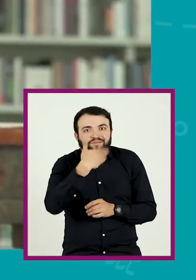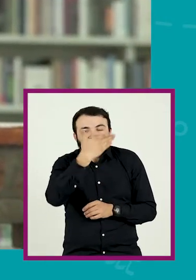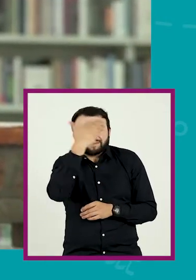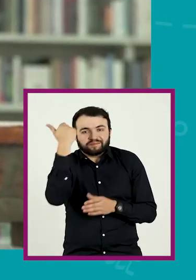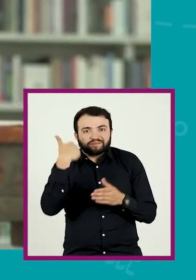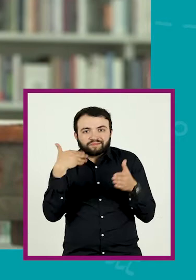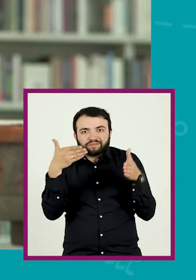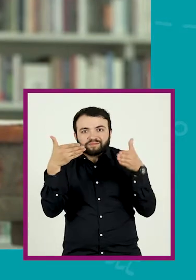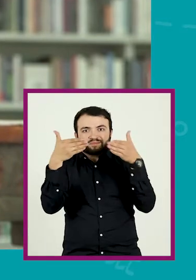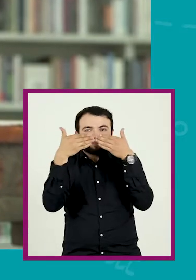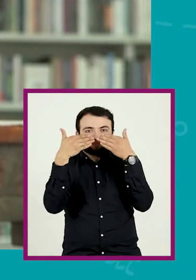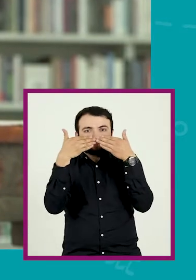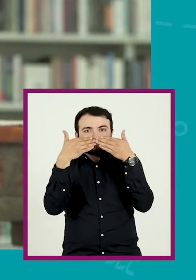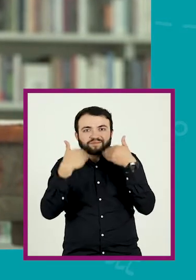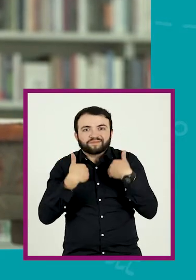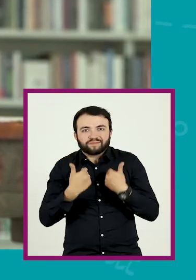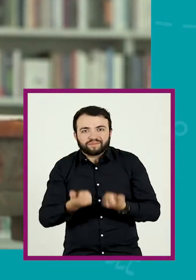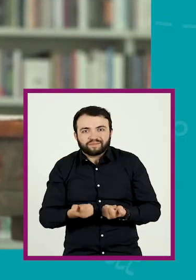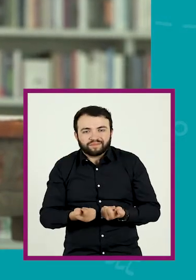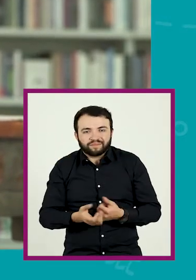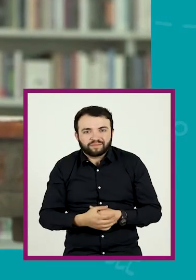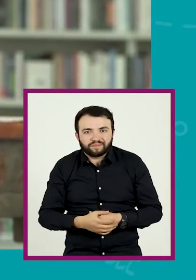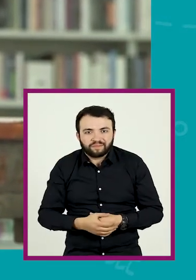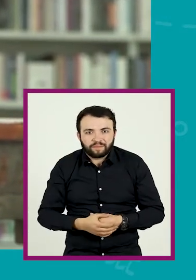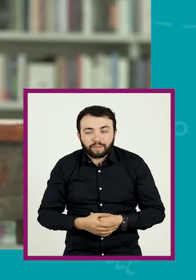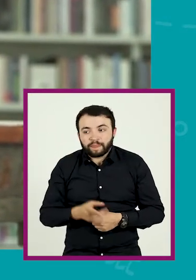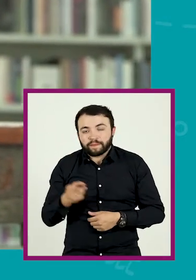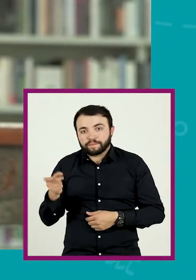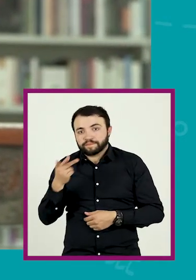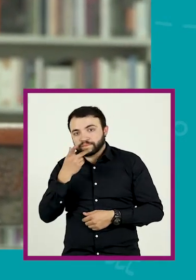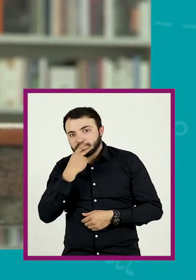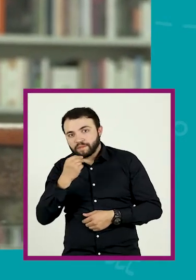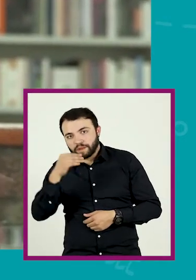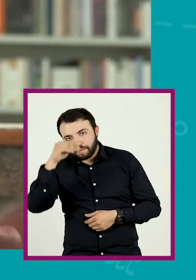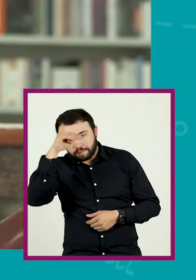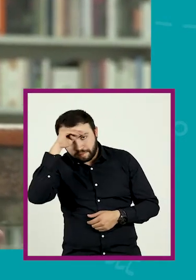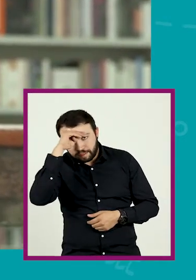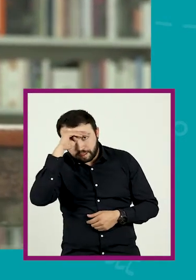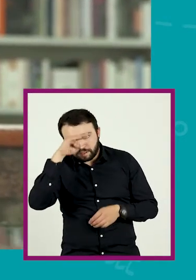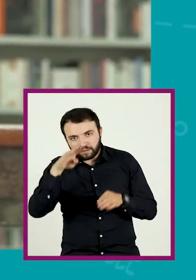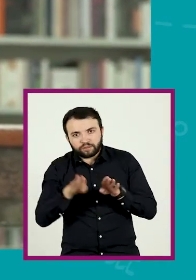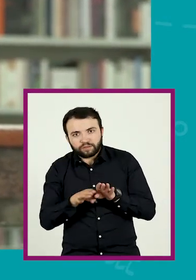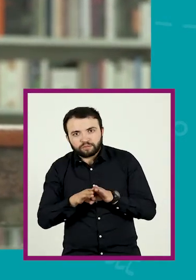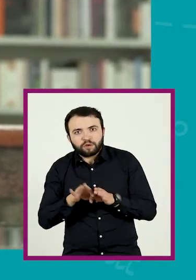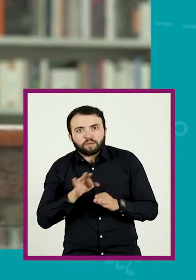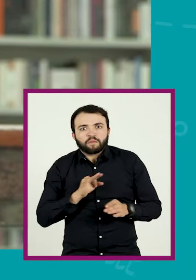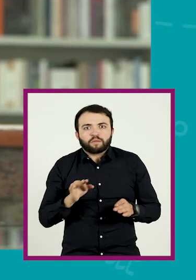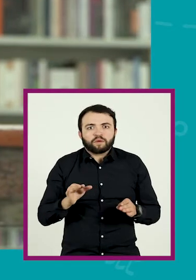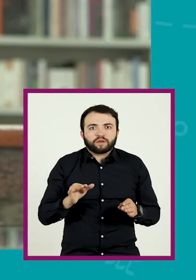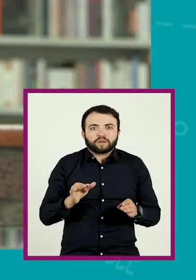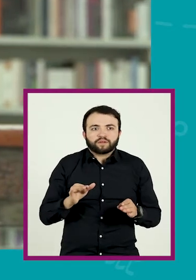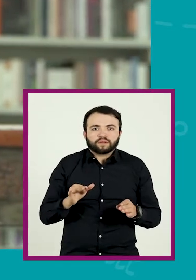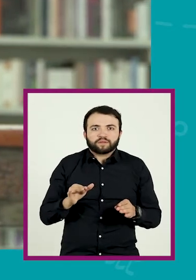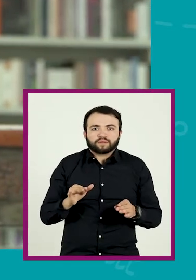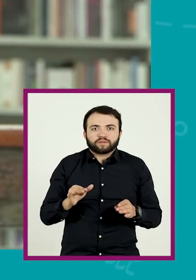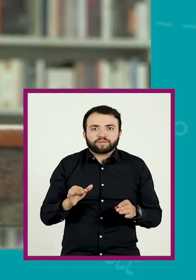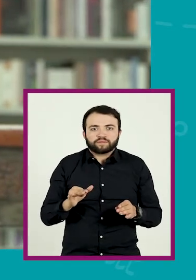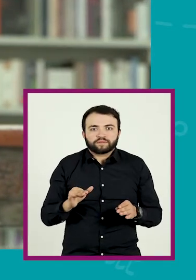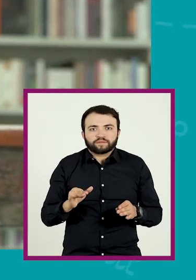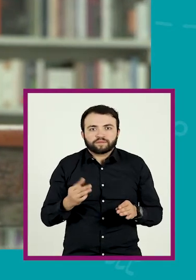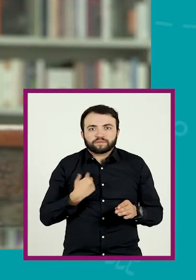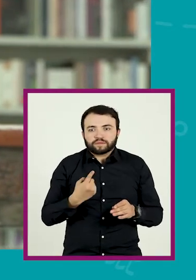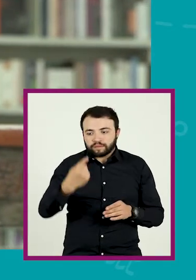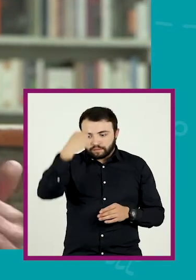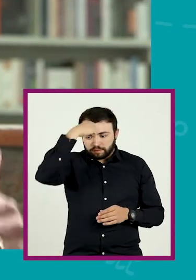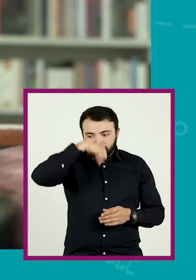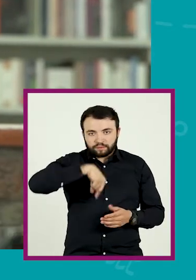poder tener acceso a estas causas remotas. Él sí pensaba que también el entendimiento